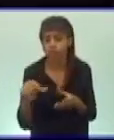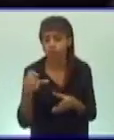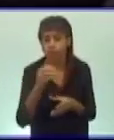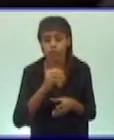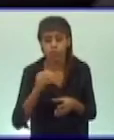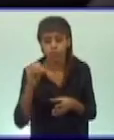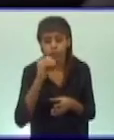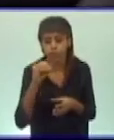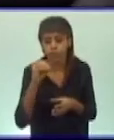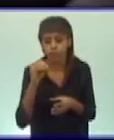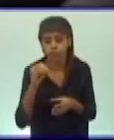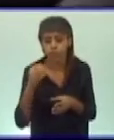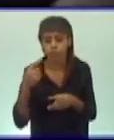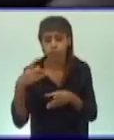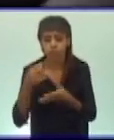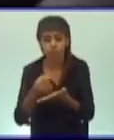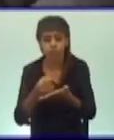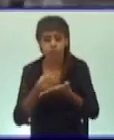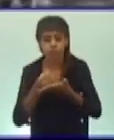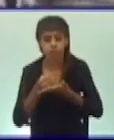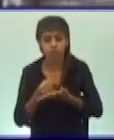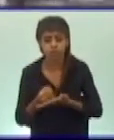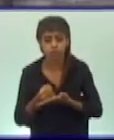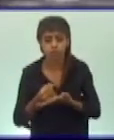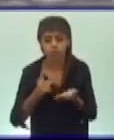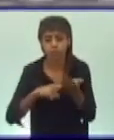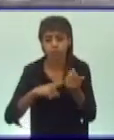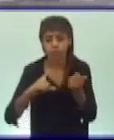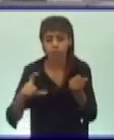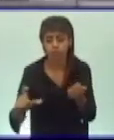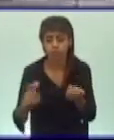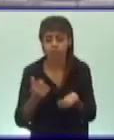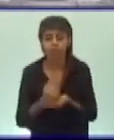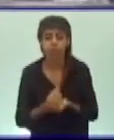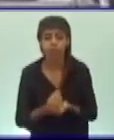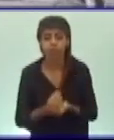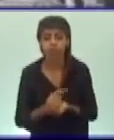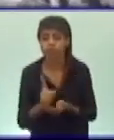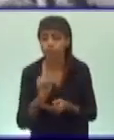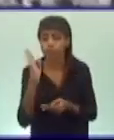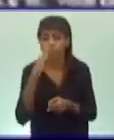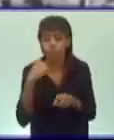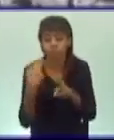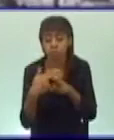Político para la labor de dirección del partido que aún no tenía nombre.